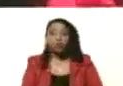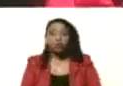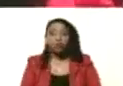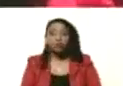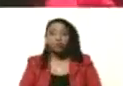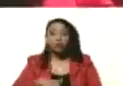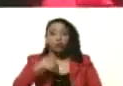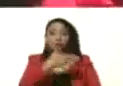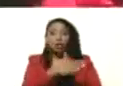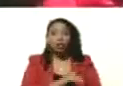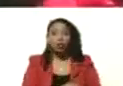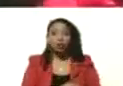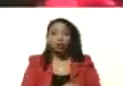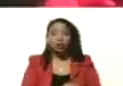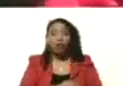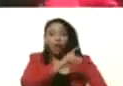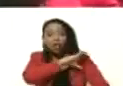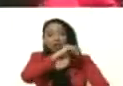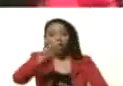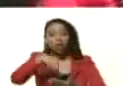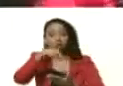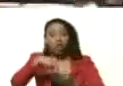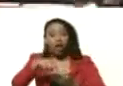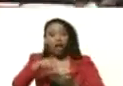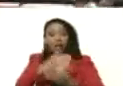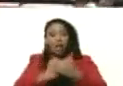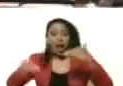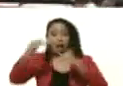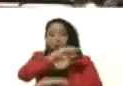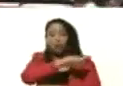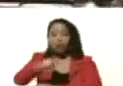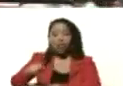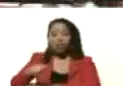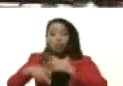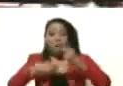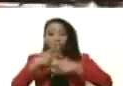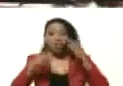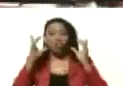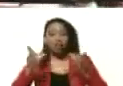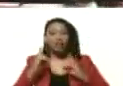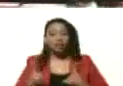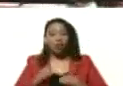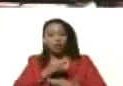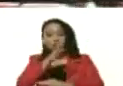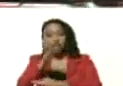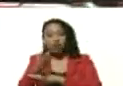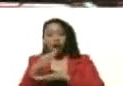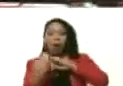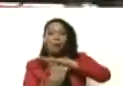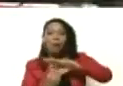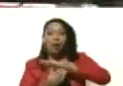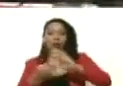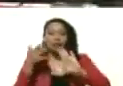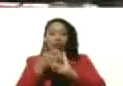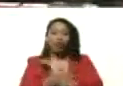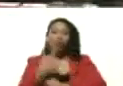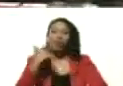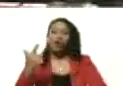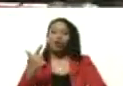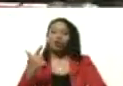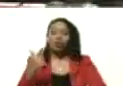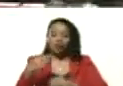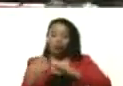cuando la dirección nacional y el alto mando político tomó la decisión de ir a una elección por la base, y dijo,